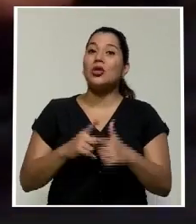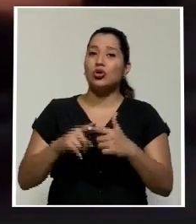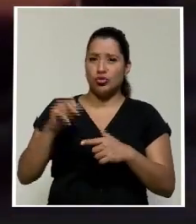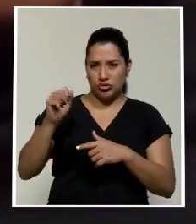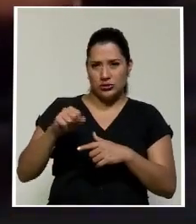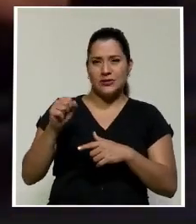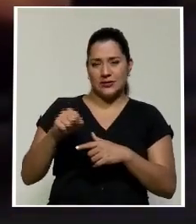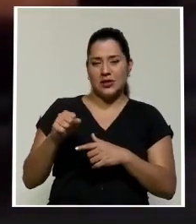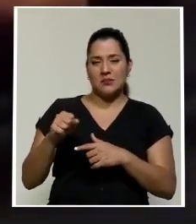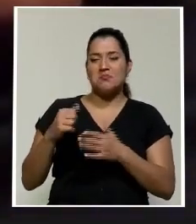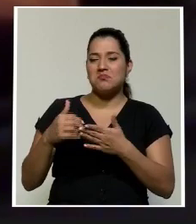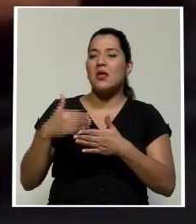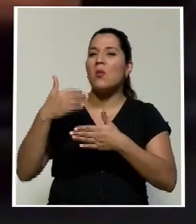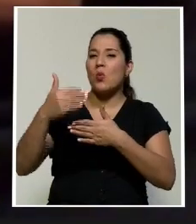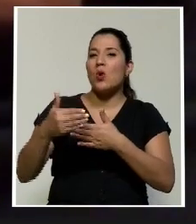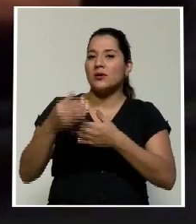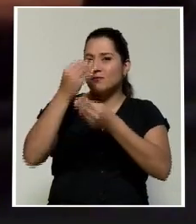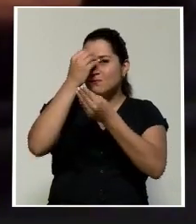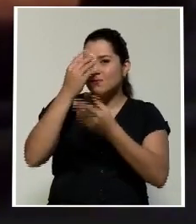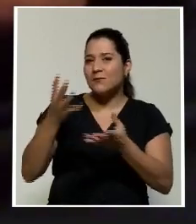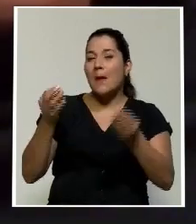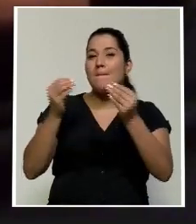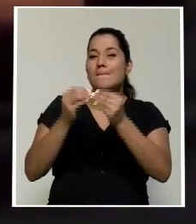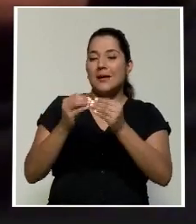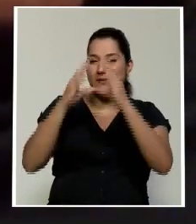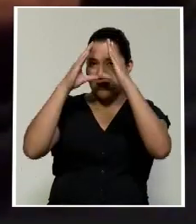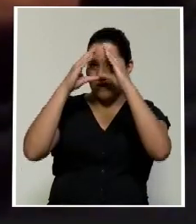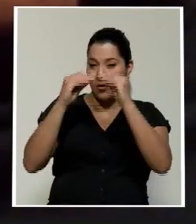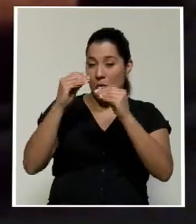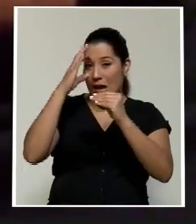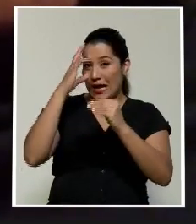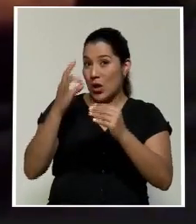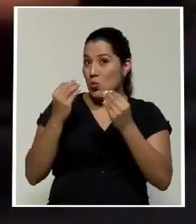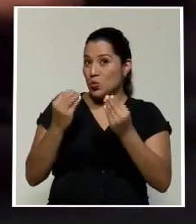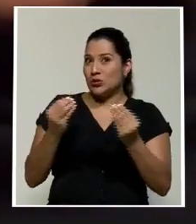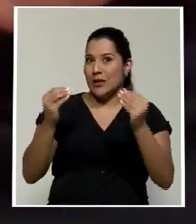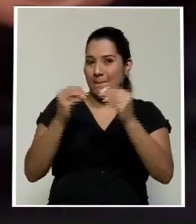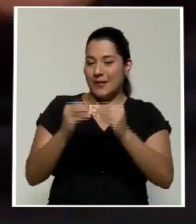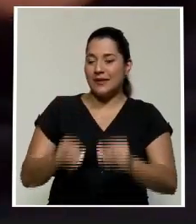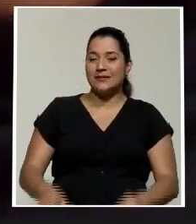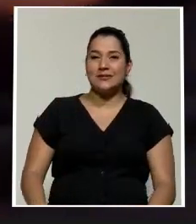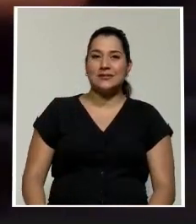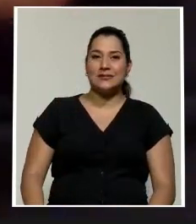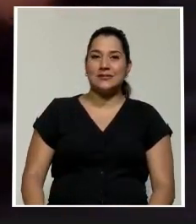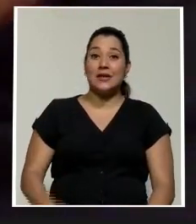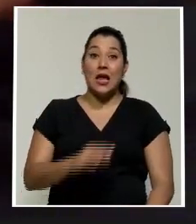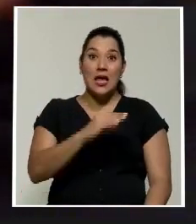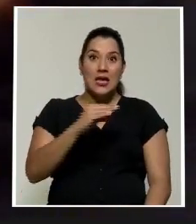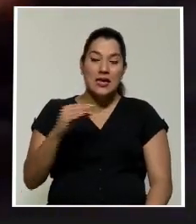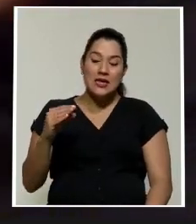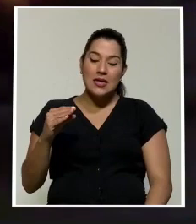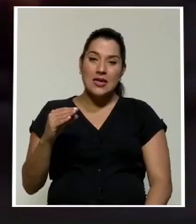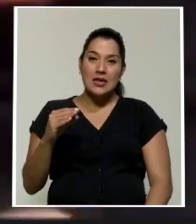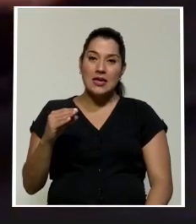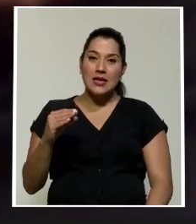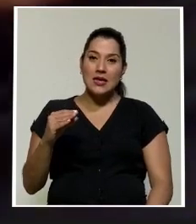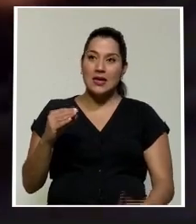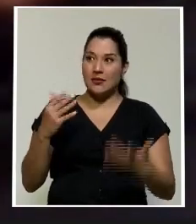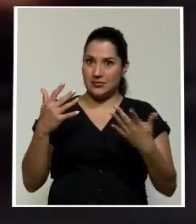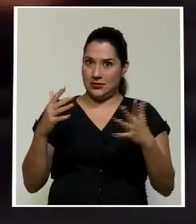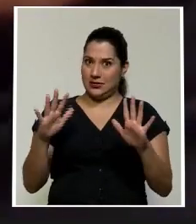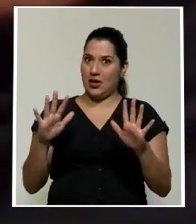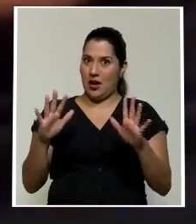a esperar mucho, mucho más. Yo creo que va a haber una cantidad de revelaciones enormes. Además de los impactos que ya